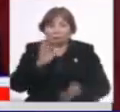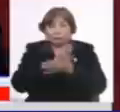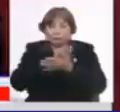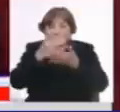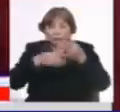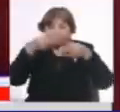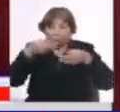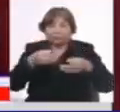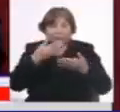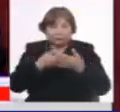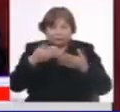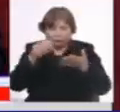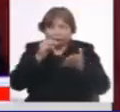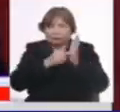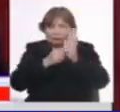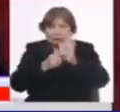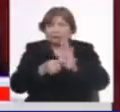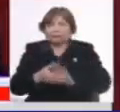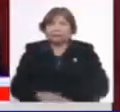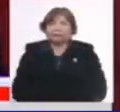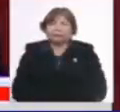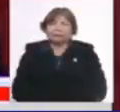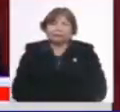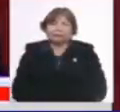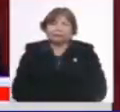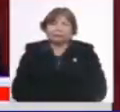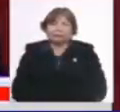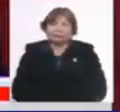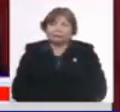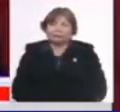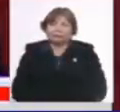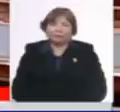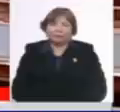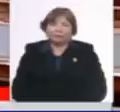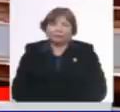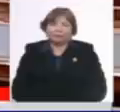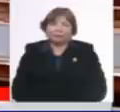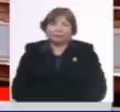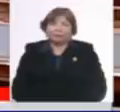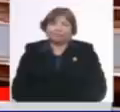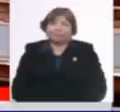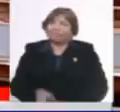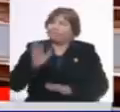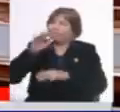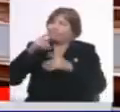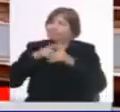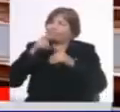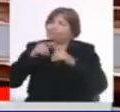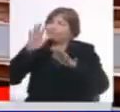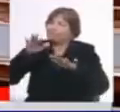¿no? Eso está acreditado, eso está aprobado. Ok, entonces